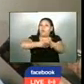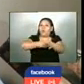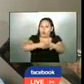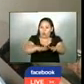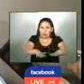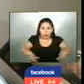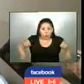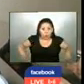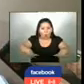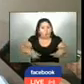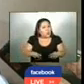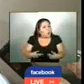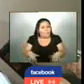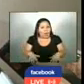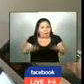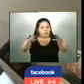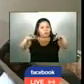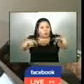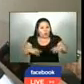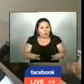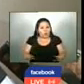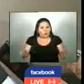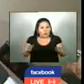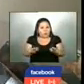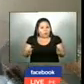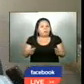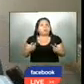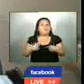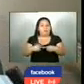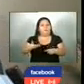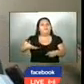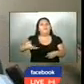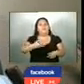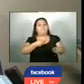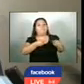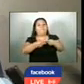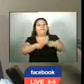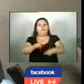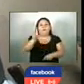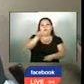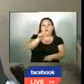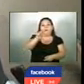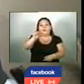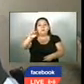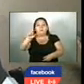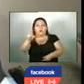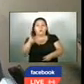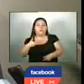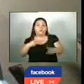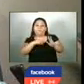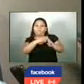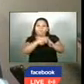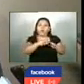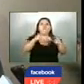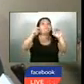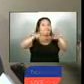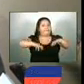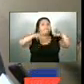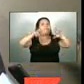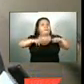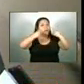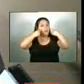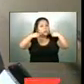están tan cargados de humedad. Esto no significa que no haya una vigilancia. Estos tres días, lunes, martes y miércoles, van a continuar las lluvias, son